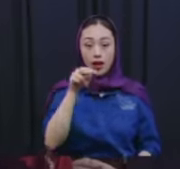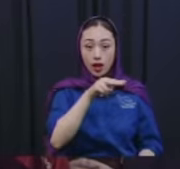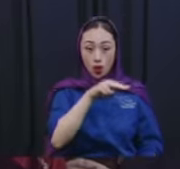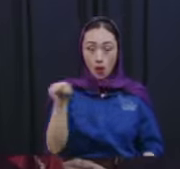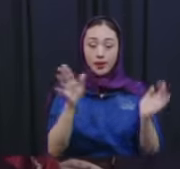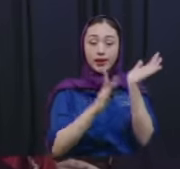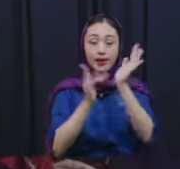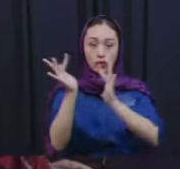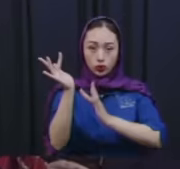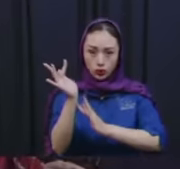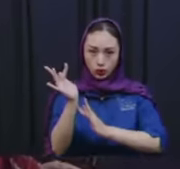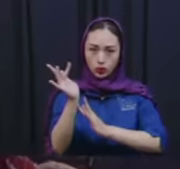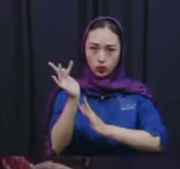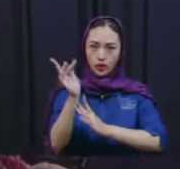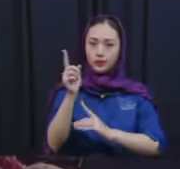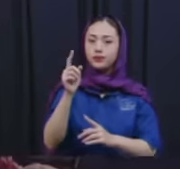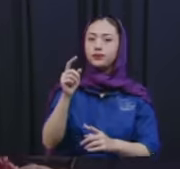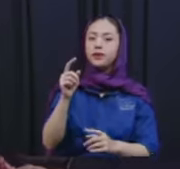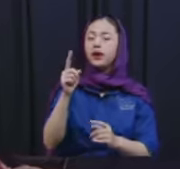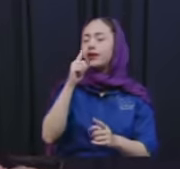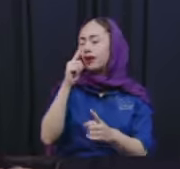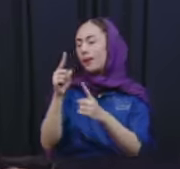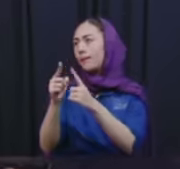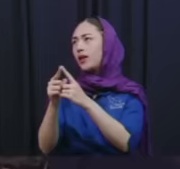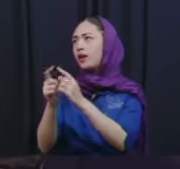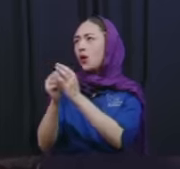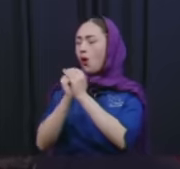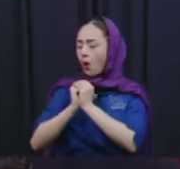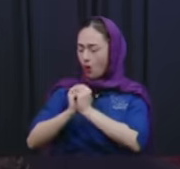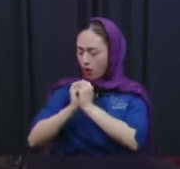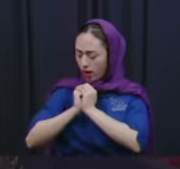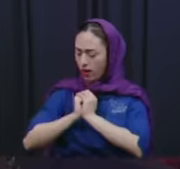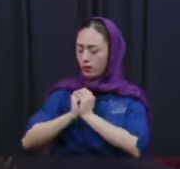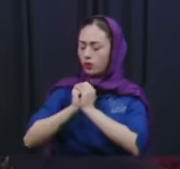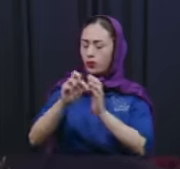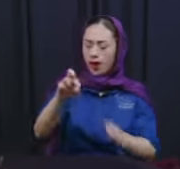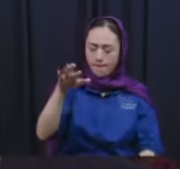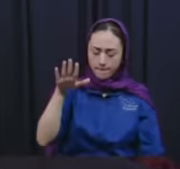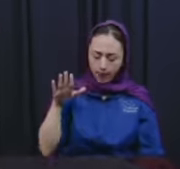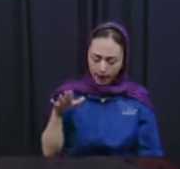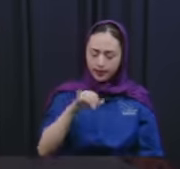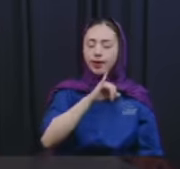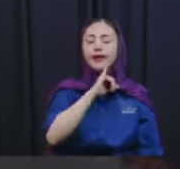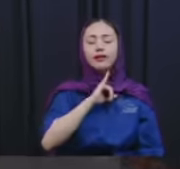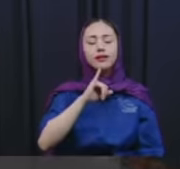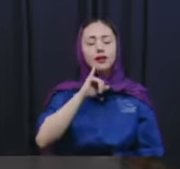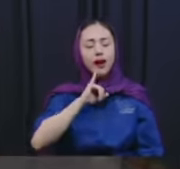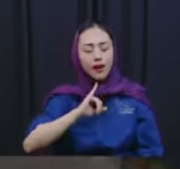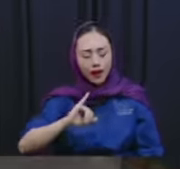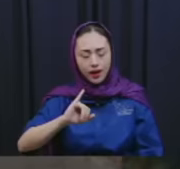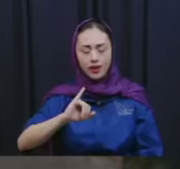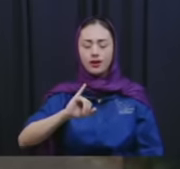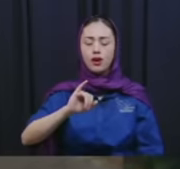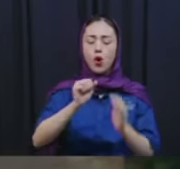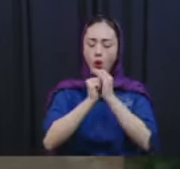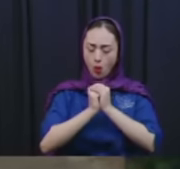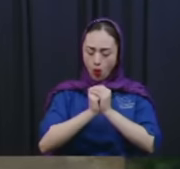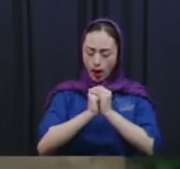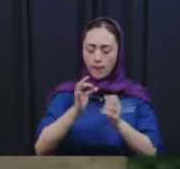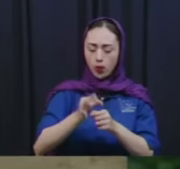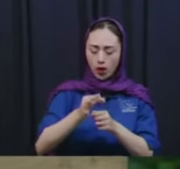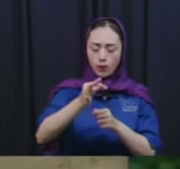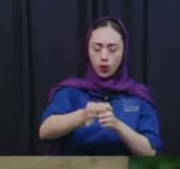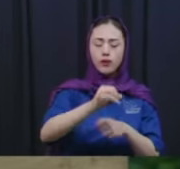Jesús aprovechamos señor para orar por la paz de Jerusalén aprovechamos para orar por los israelitas y también por todos